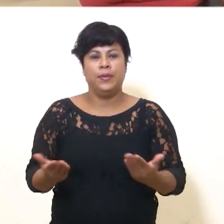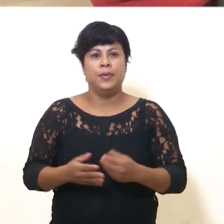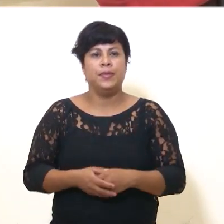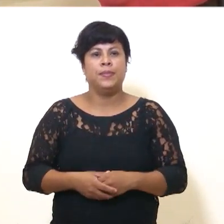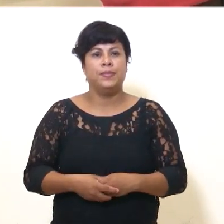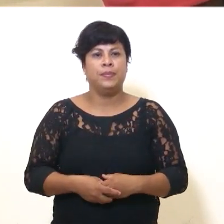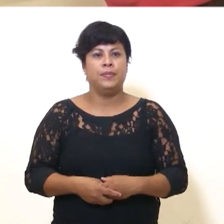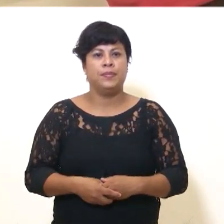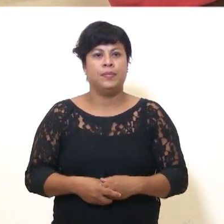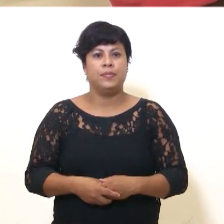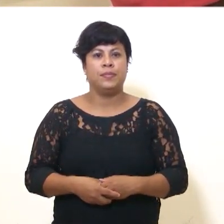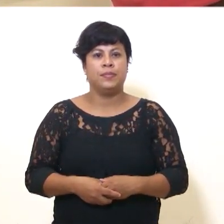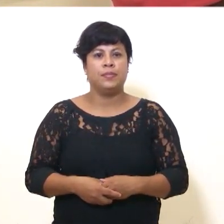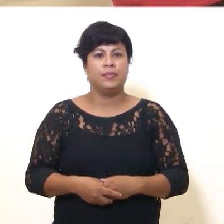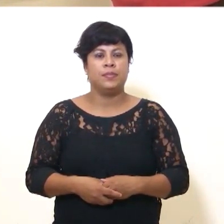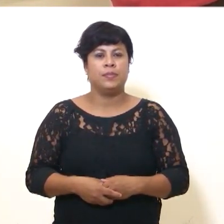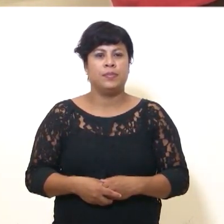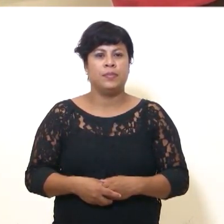Ahora